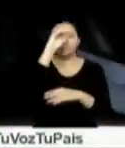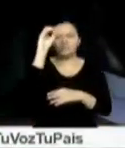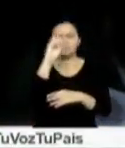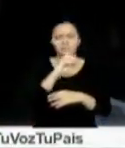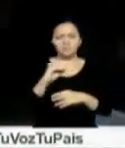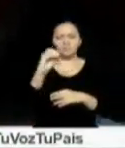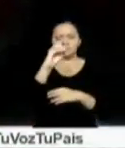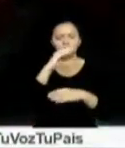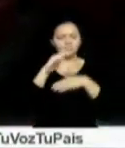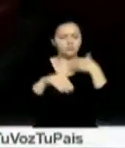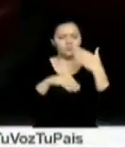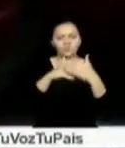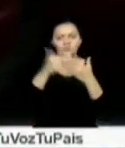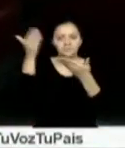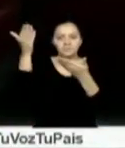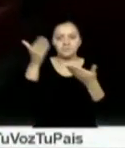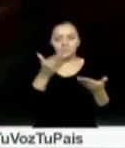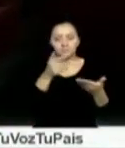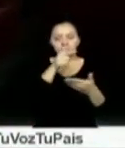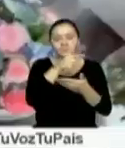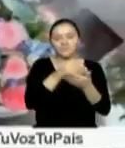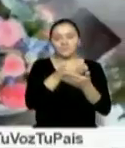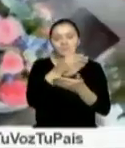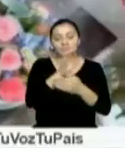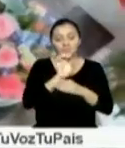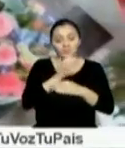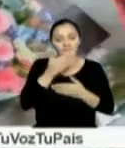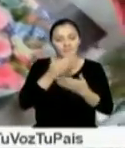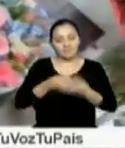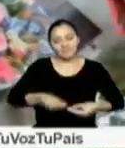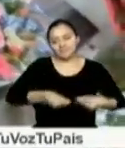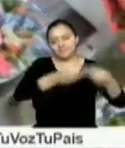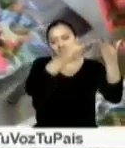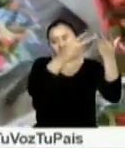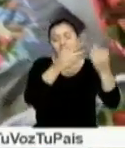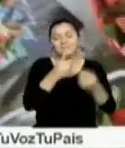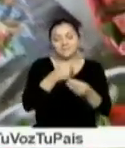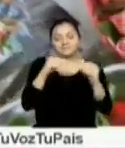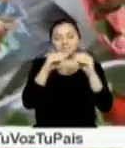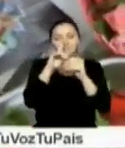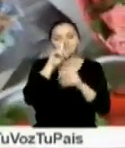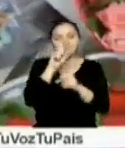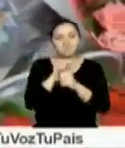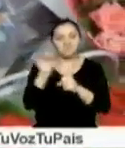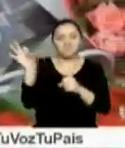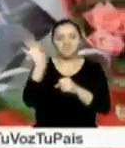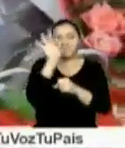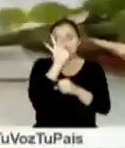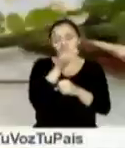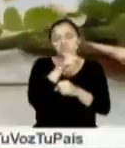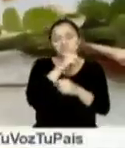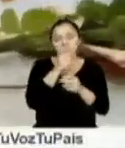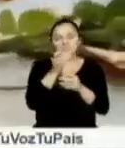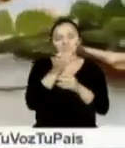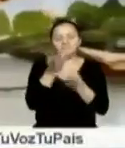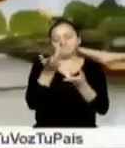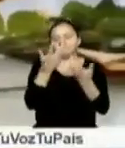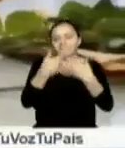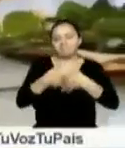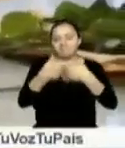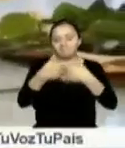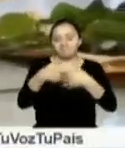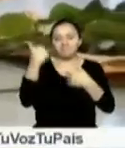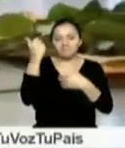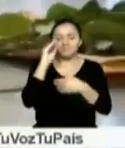mercado de rusas importadas hacia este destino a esto se suma la generación de empleo por parte de la industria florícola la cual es